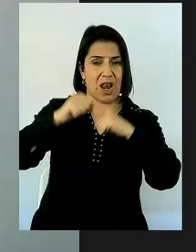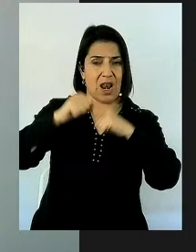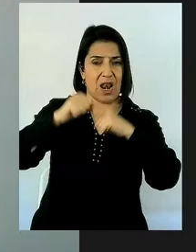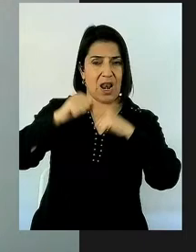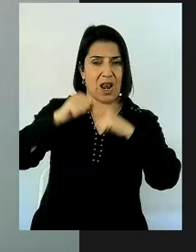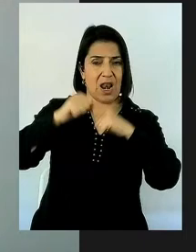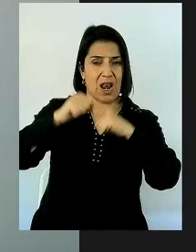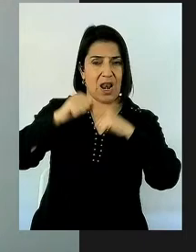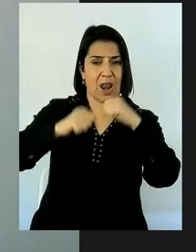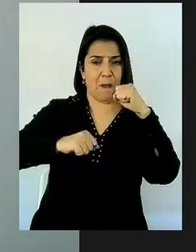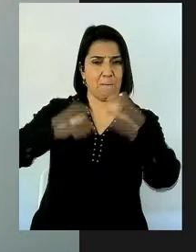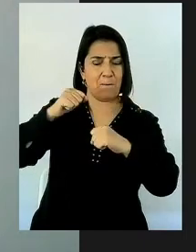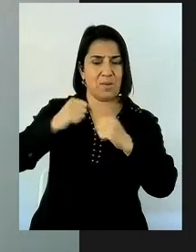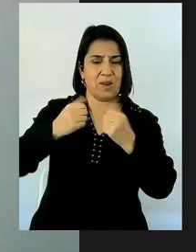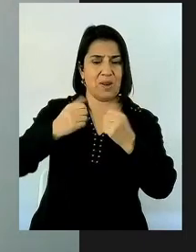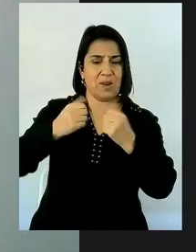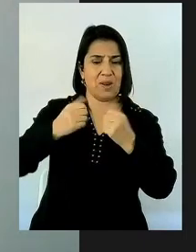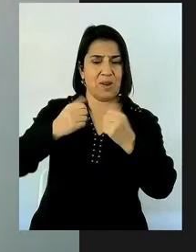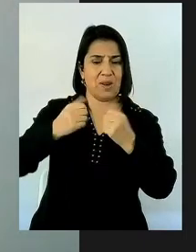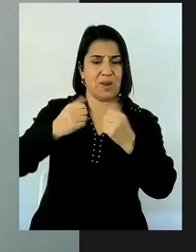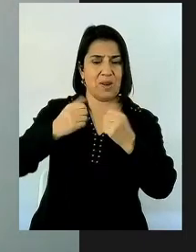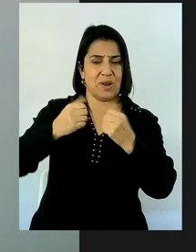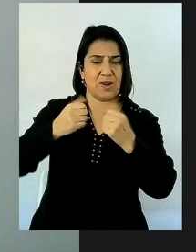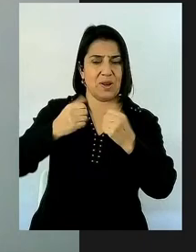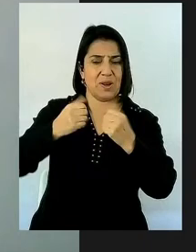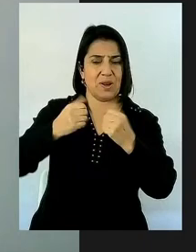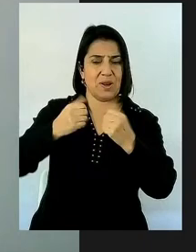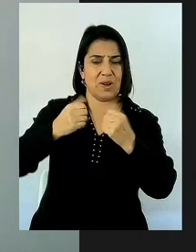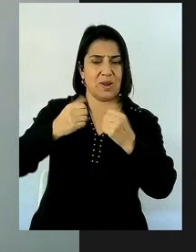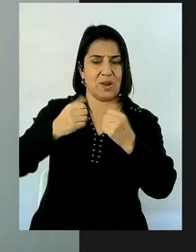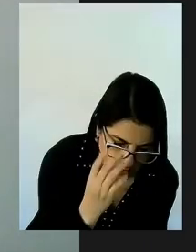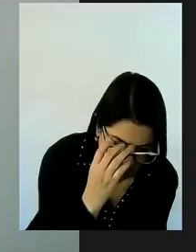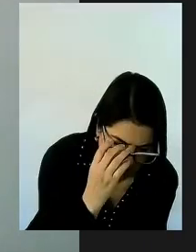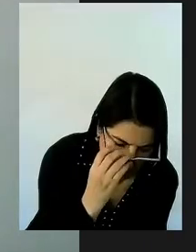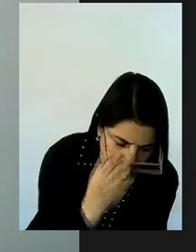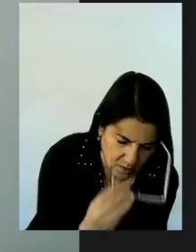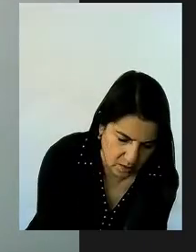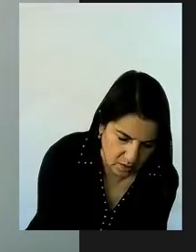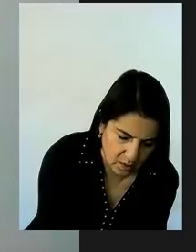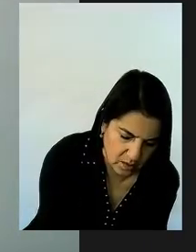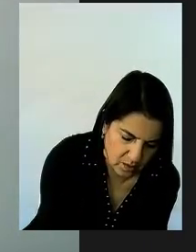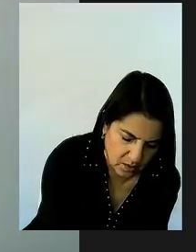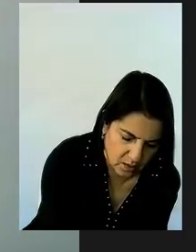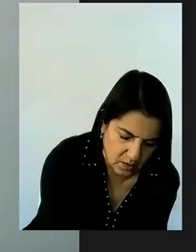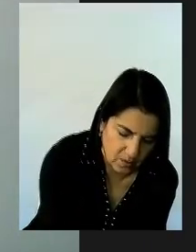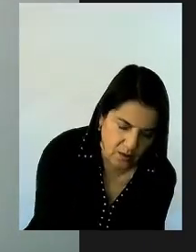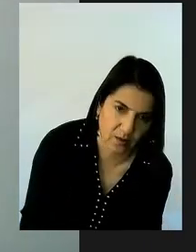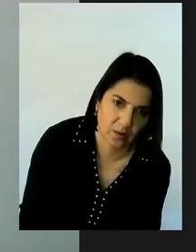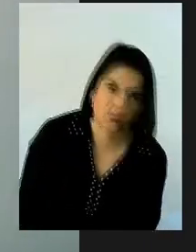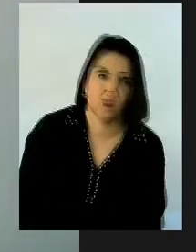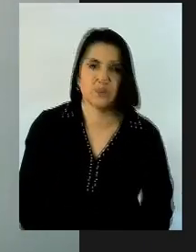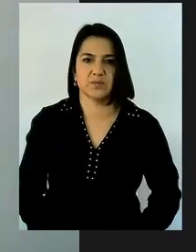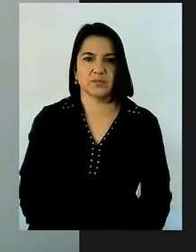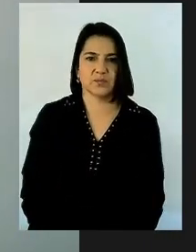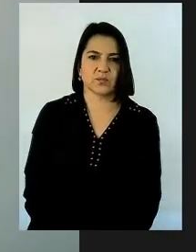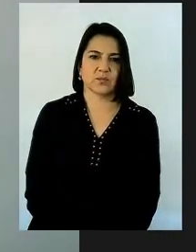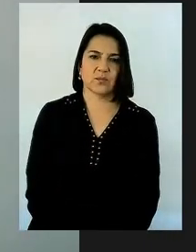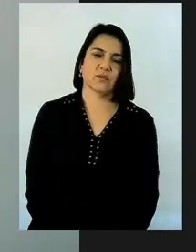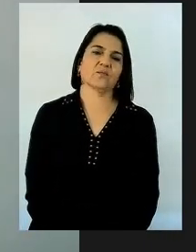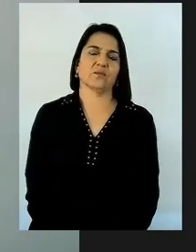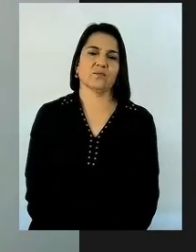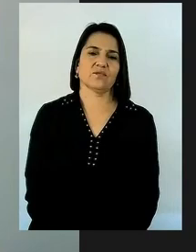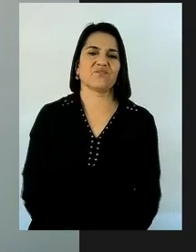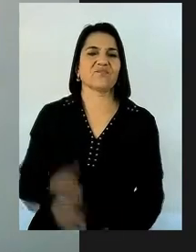iniciales. Entendemos que hay un proceso productivo, Codef entiende que la conservación per se tiene que haber un equilibrio